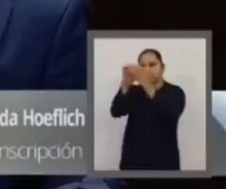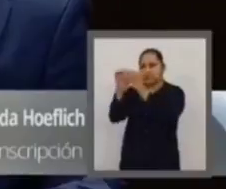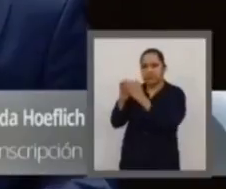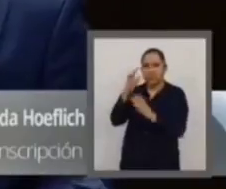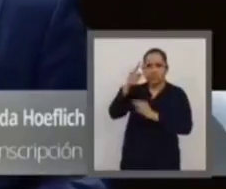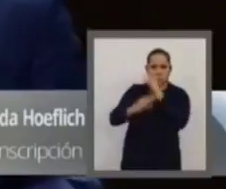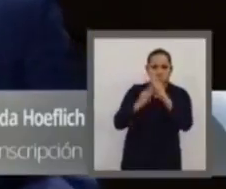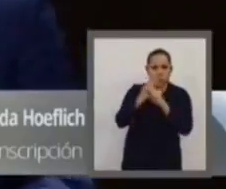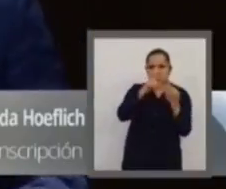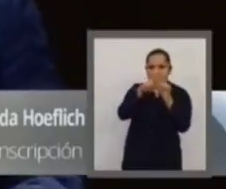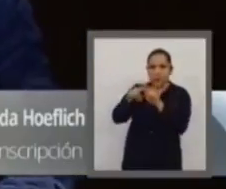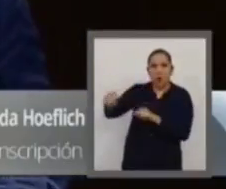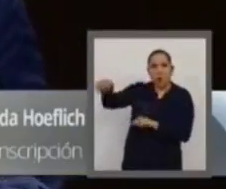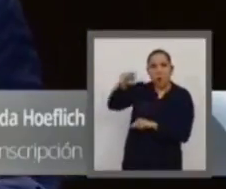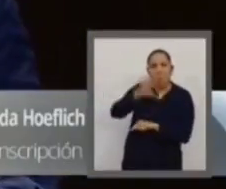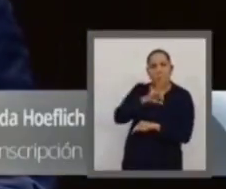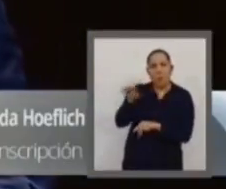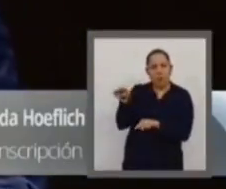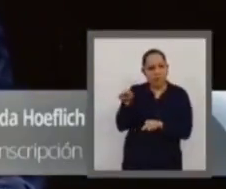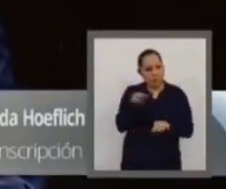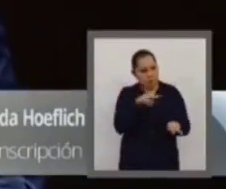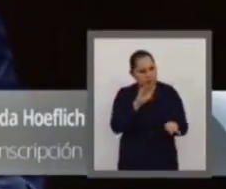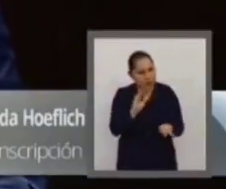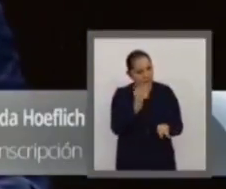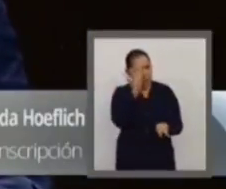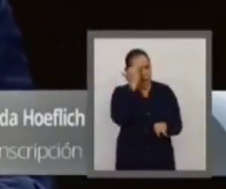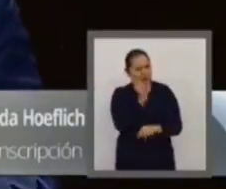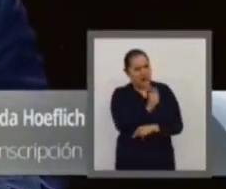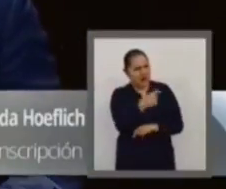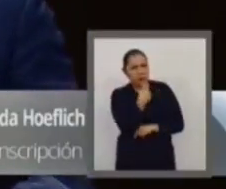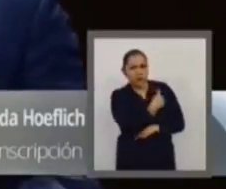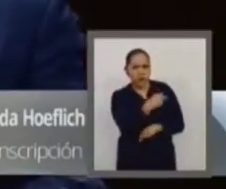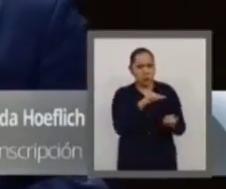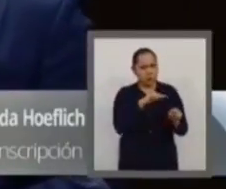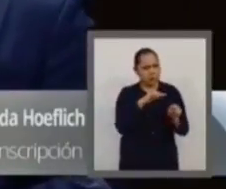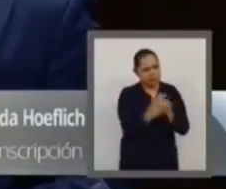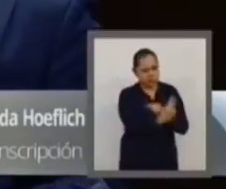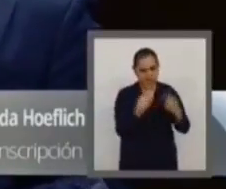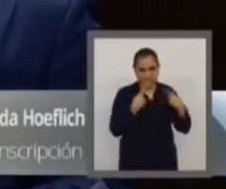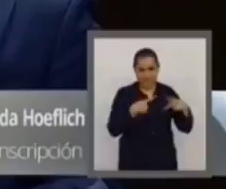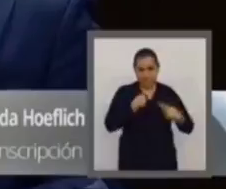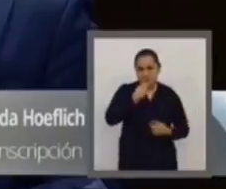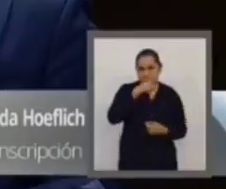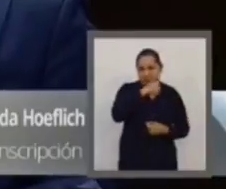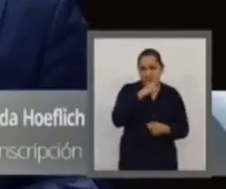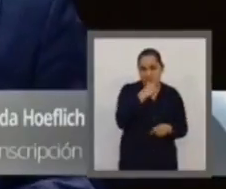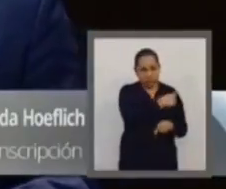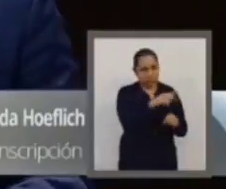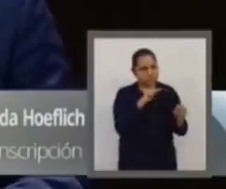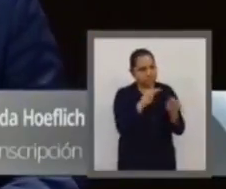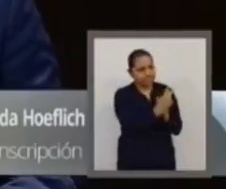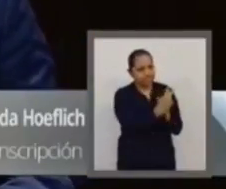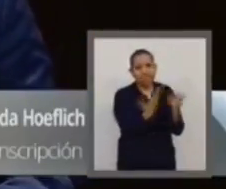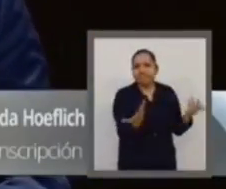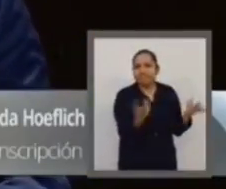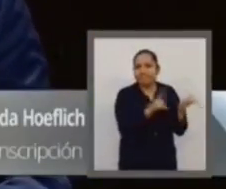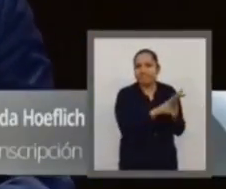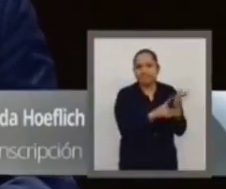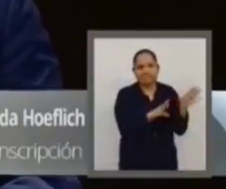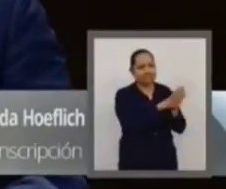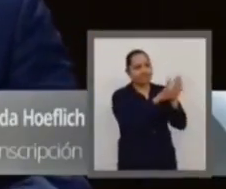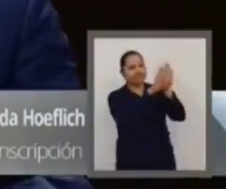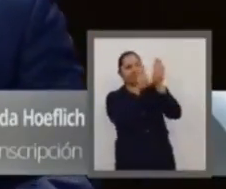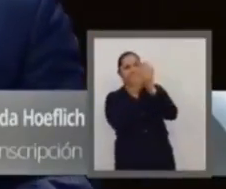vida en la tierra. Es por ello que el dictamen que hoy discutimos resulta tan importante,